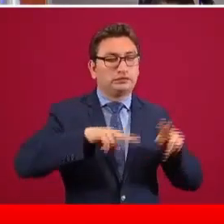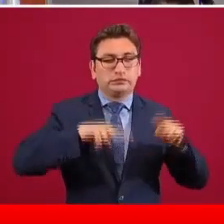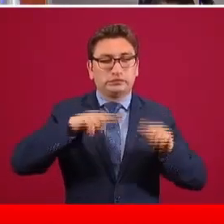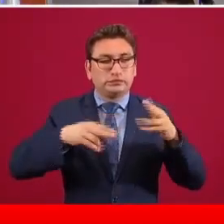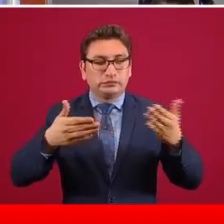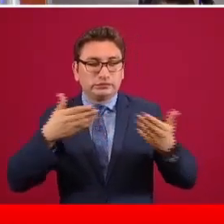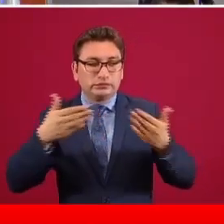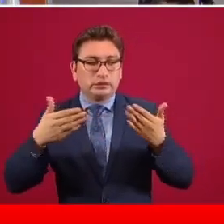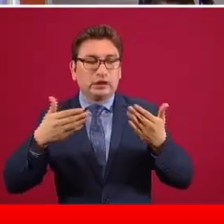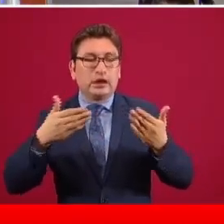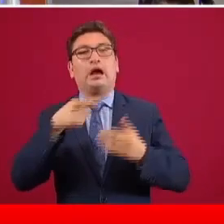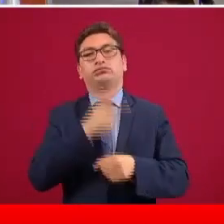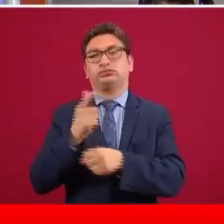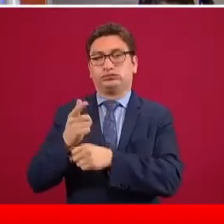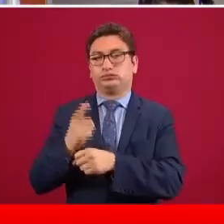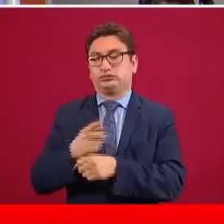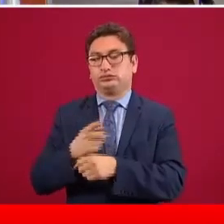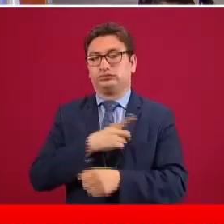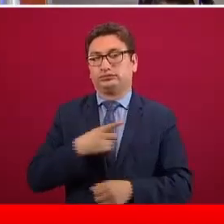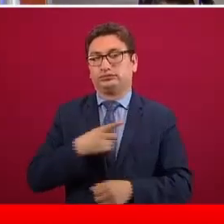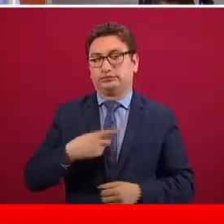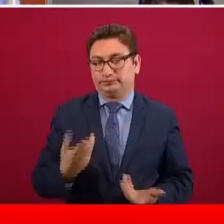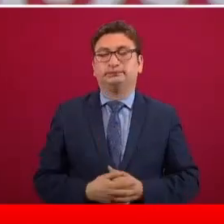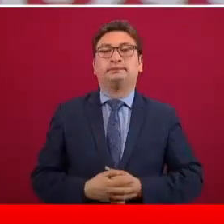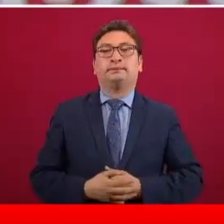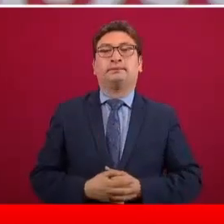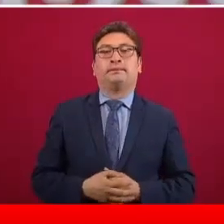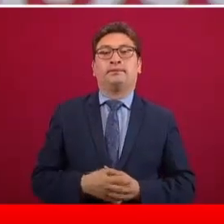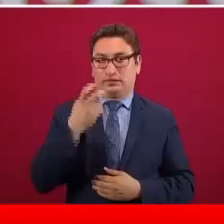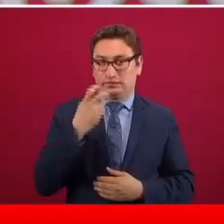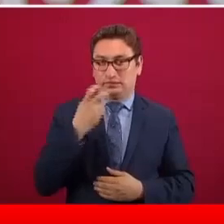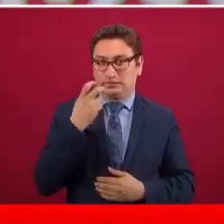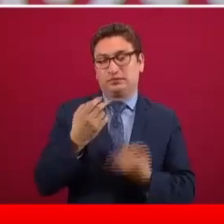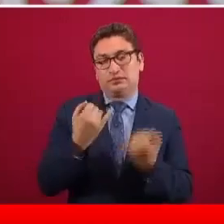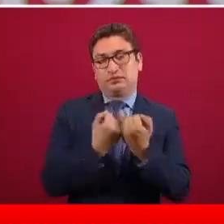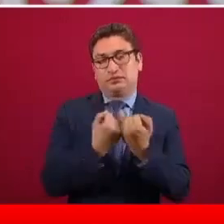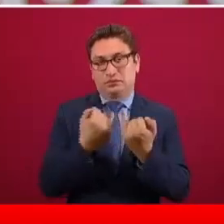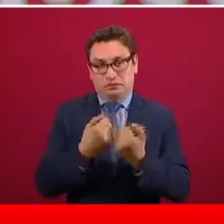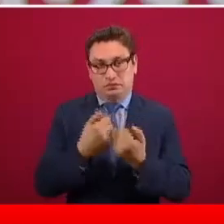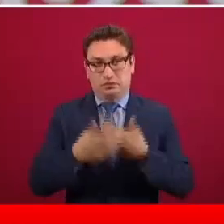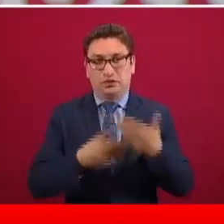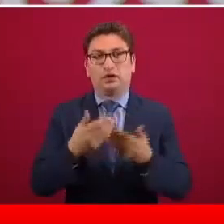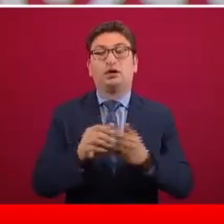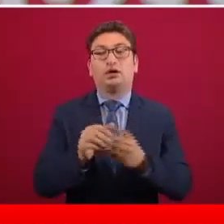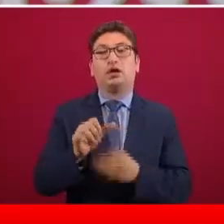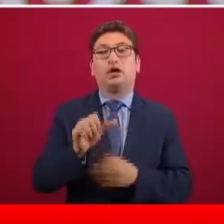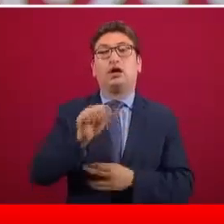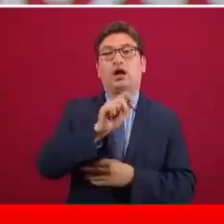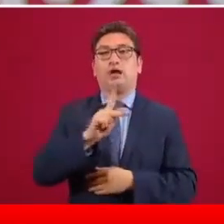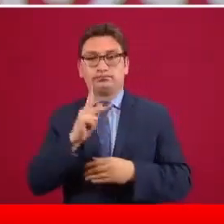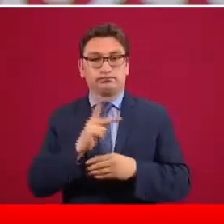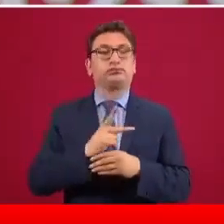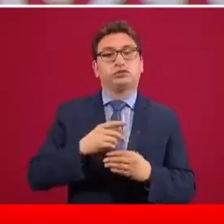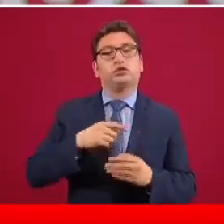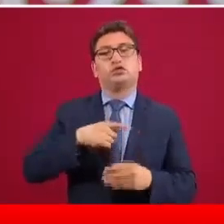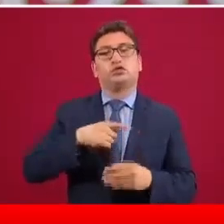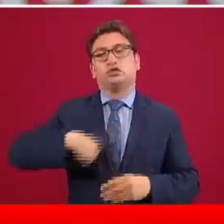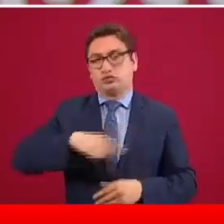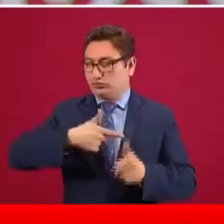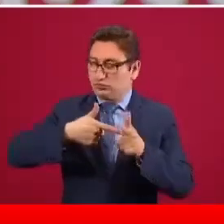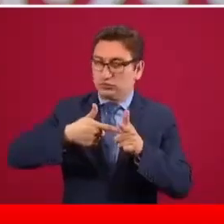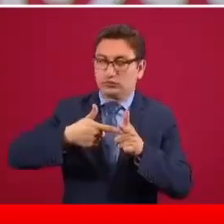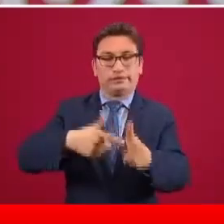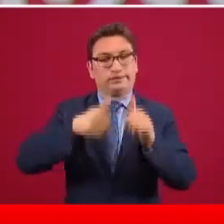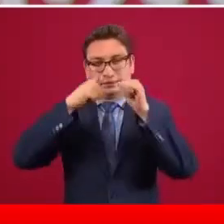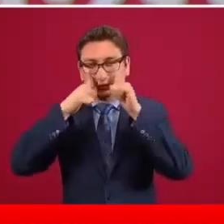la gasolina. Y en consecuencia, y ahorita vamos a verlos de acuerdo a la app, seguimos nosotros trabajando,